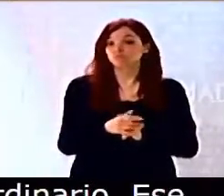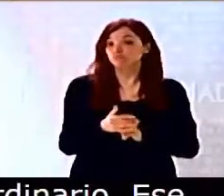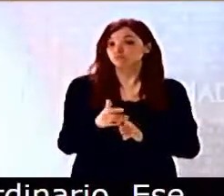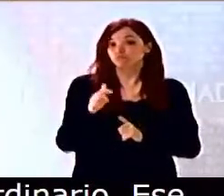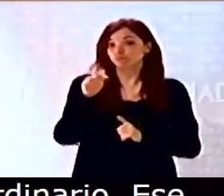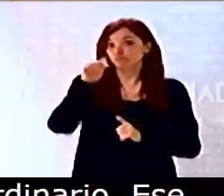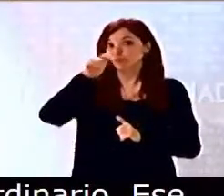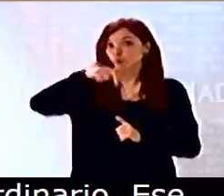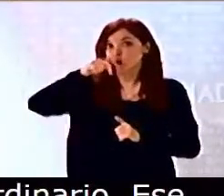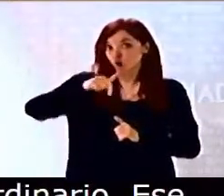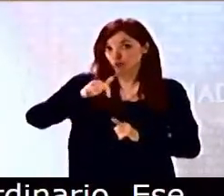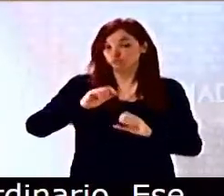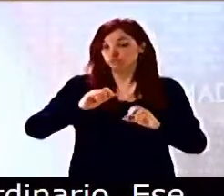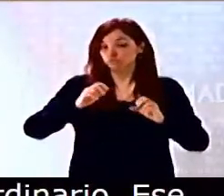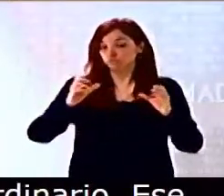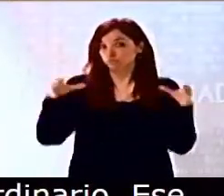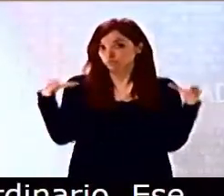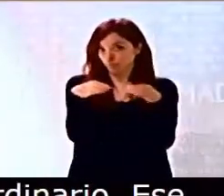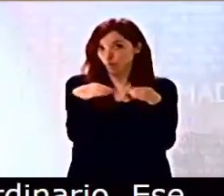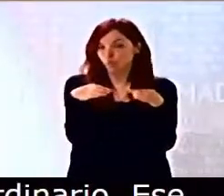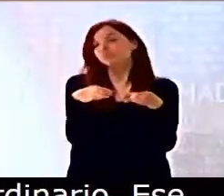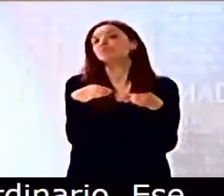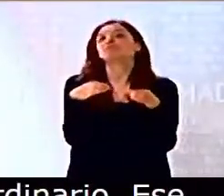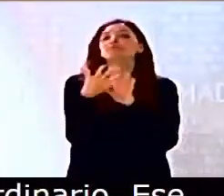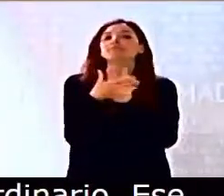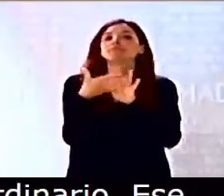en el día de hoy,